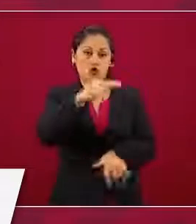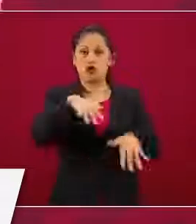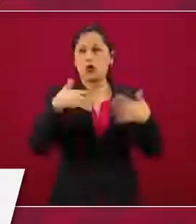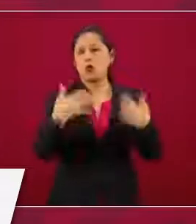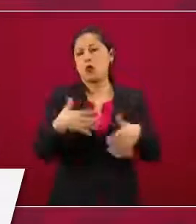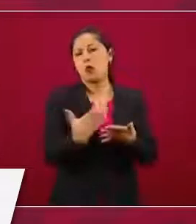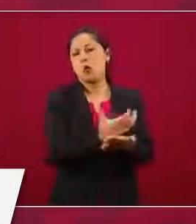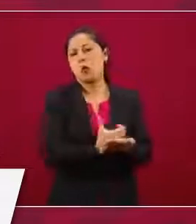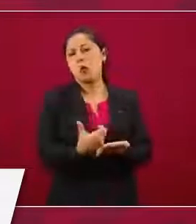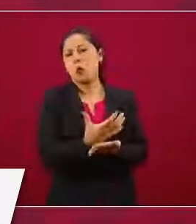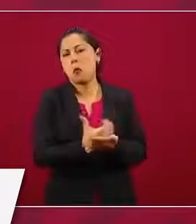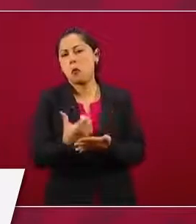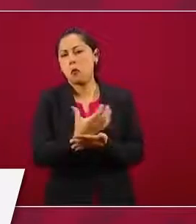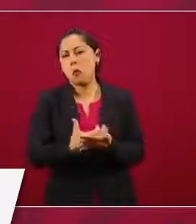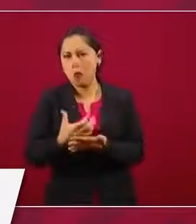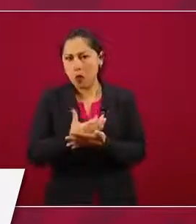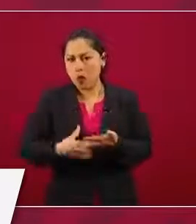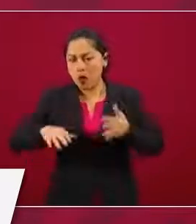y fueron las que